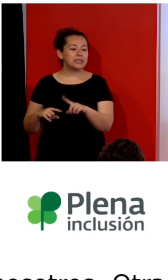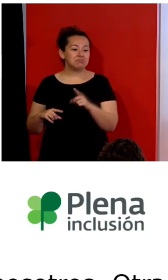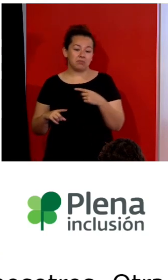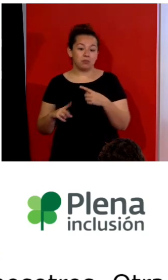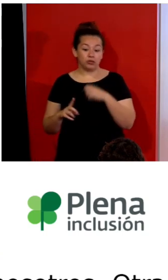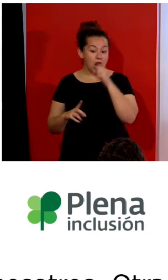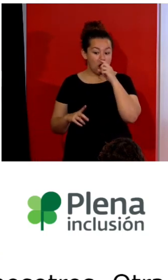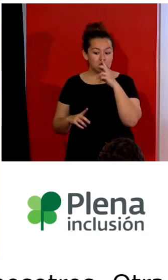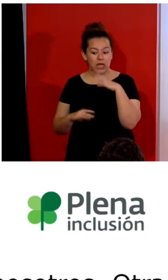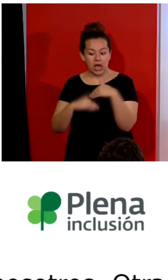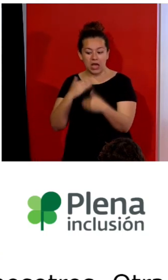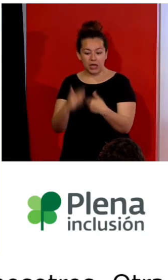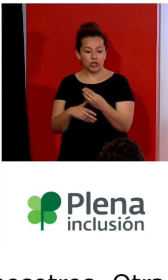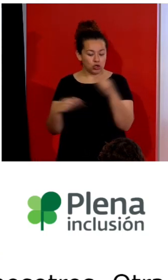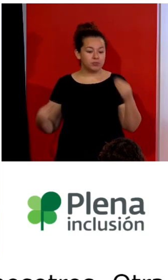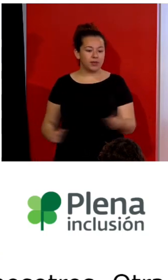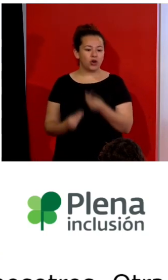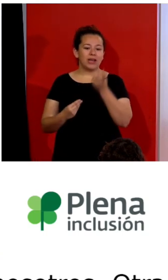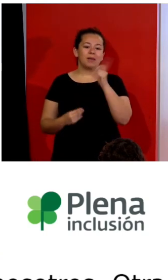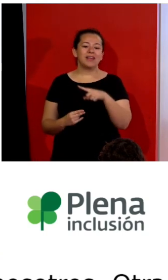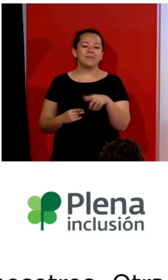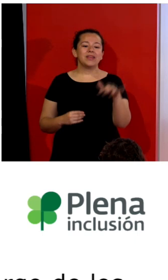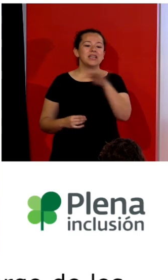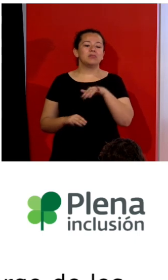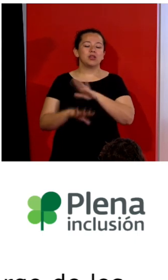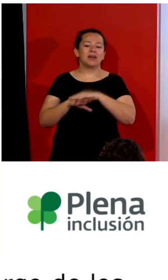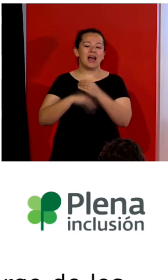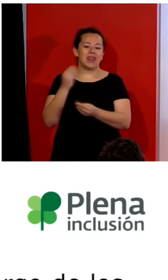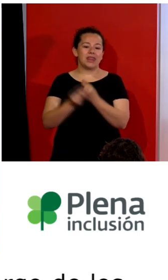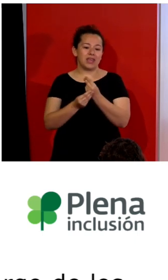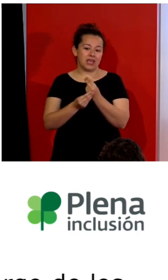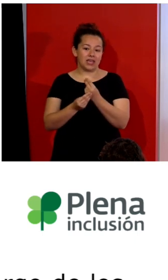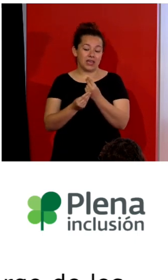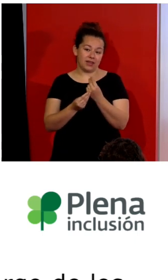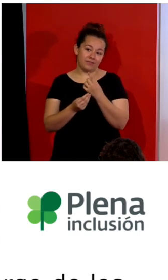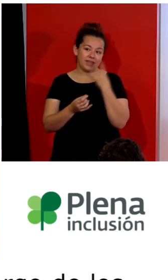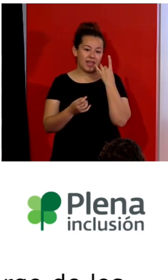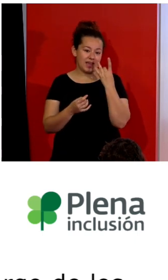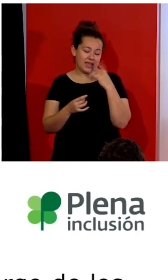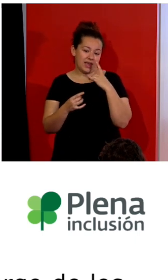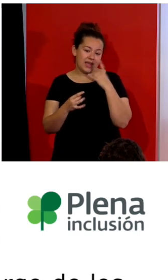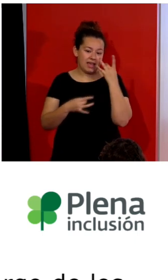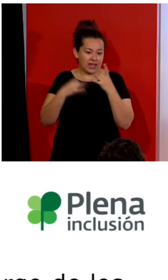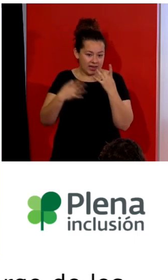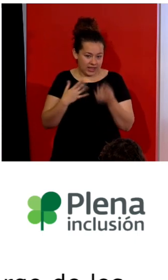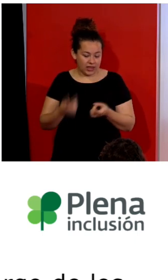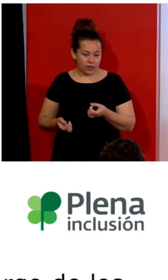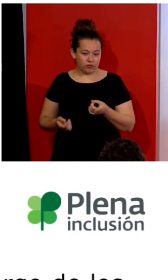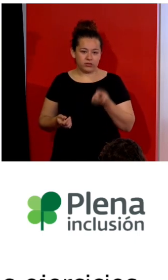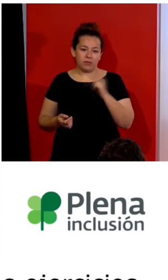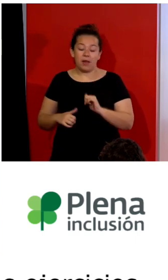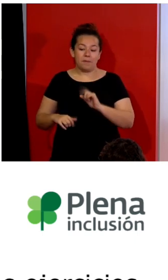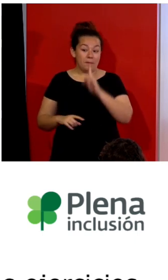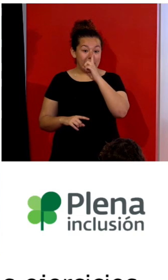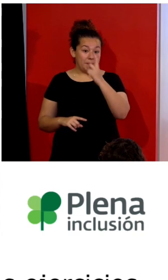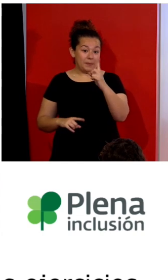años fue los espacios para realizar los ejercicios. Primer año, y ante un poco también el desconocimiento